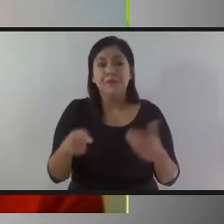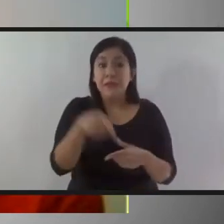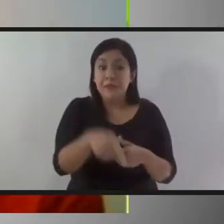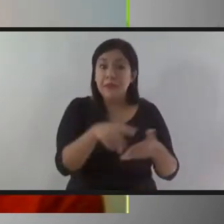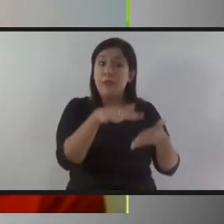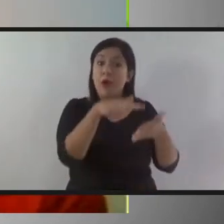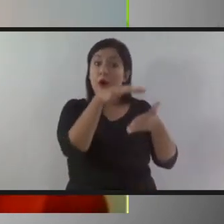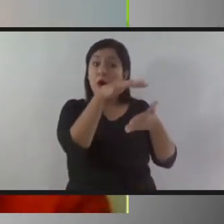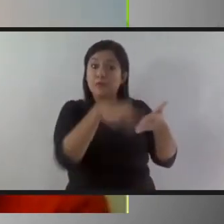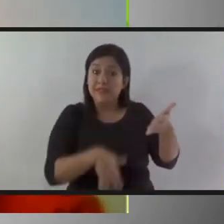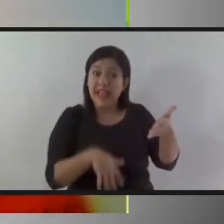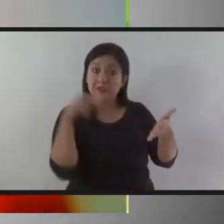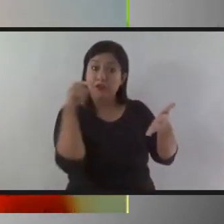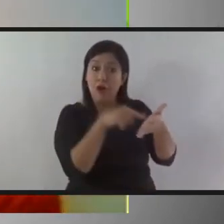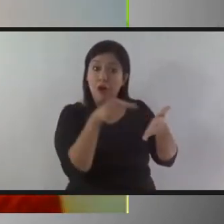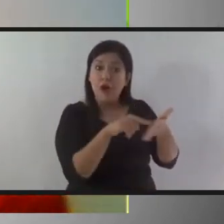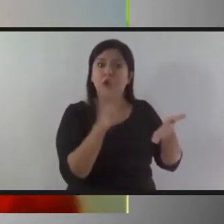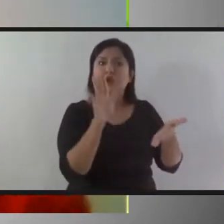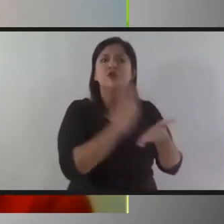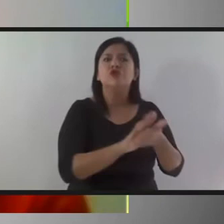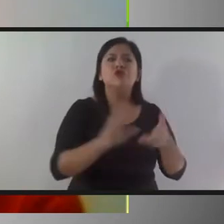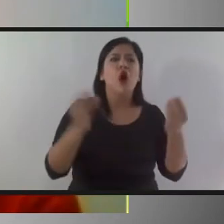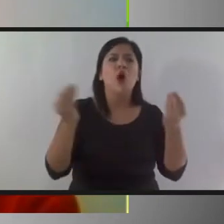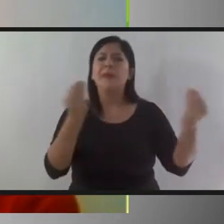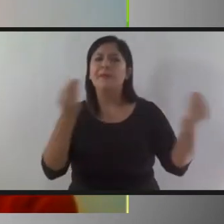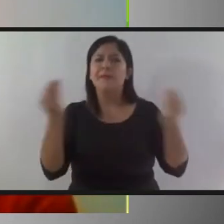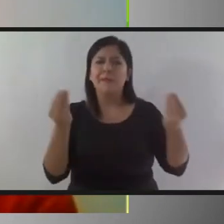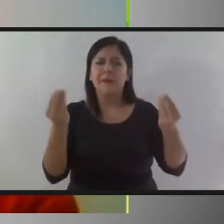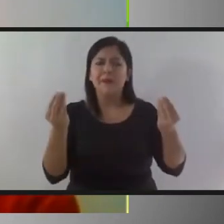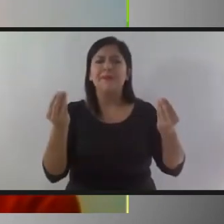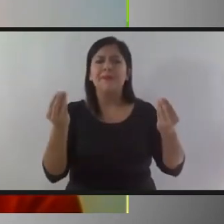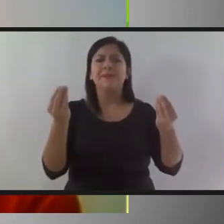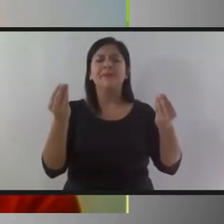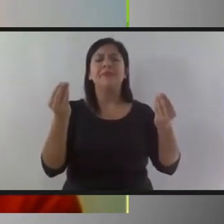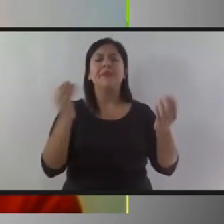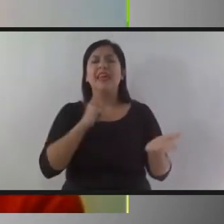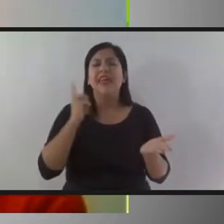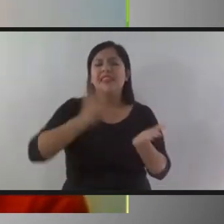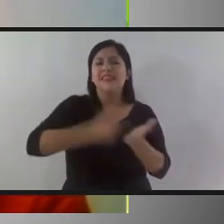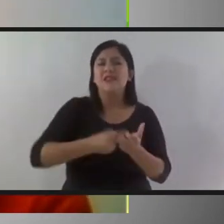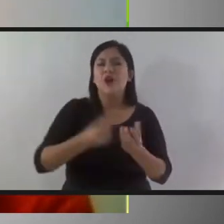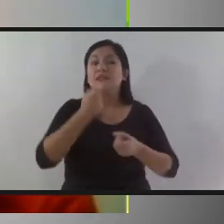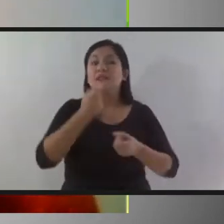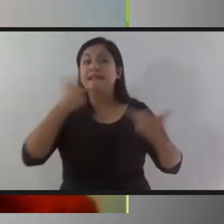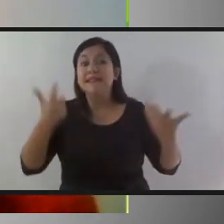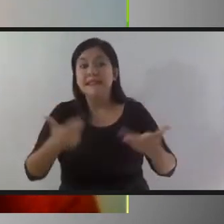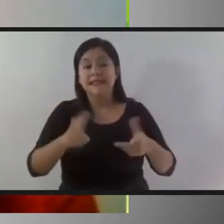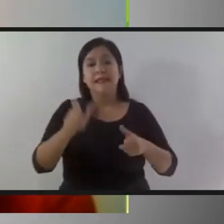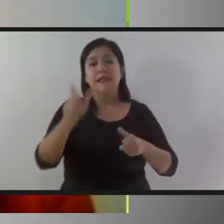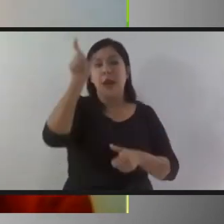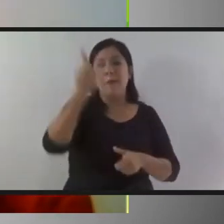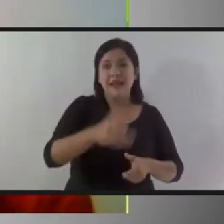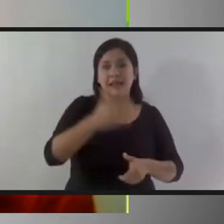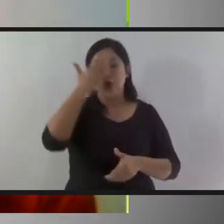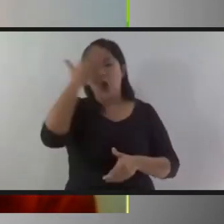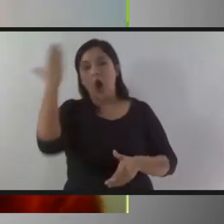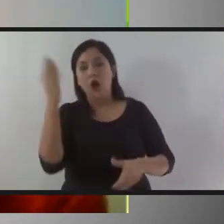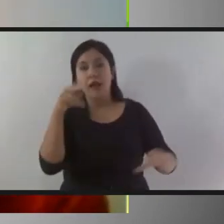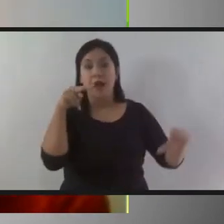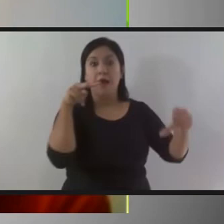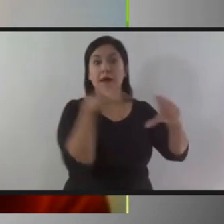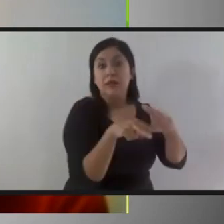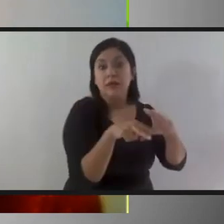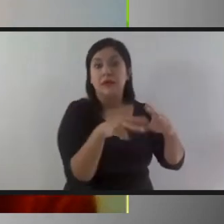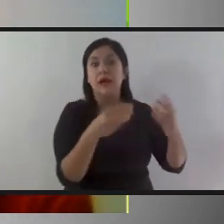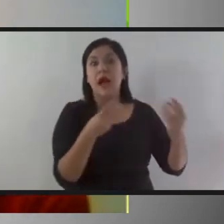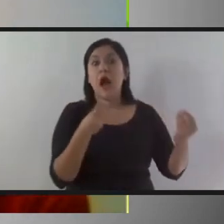Ese artículo trataba sobre el orden de prioridad que se podía establecer para las camas de terapia intensiva en el caso